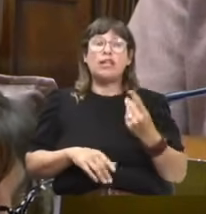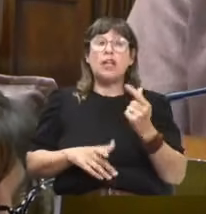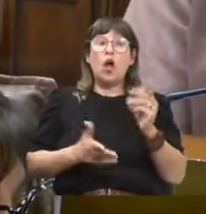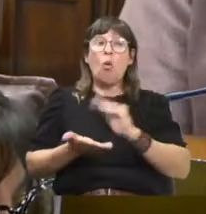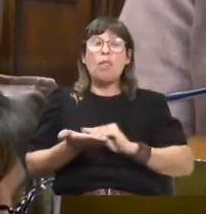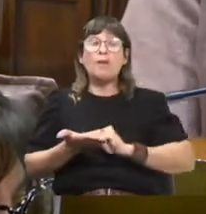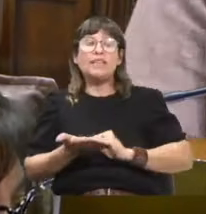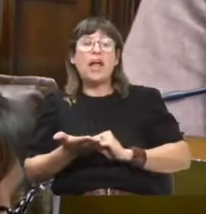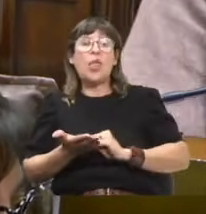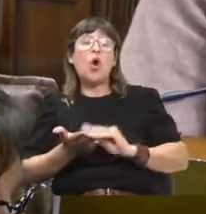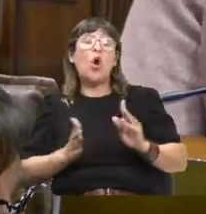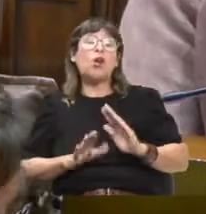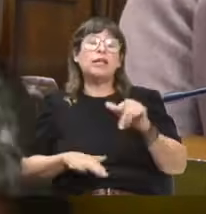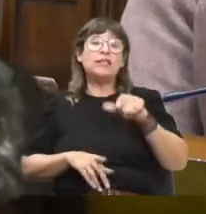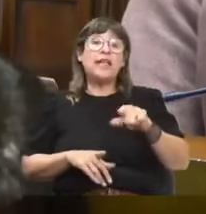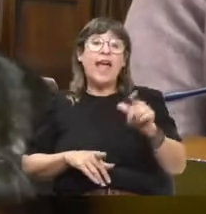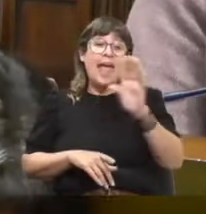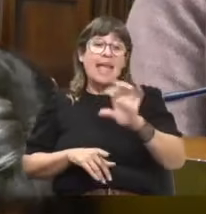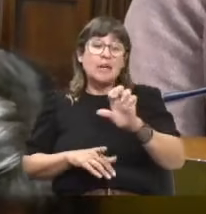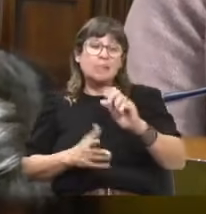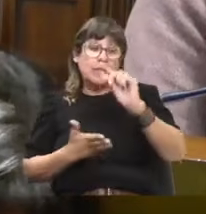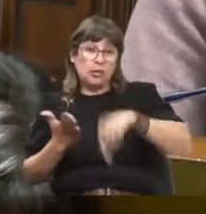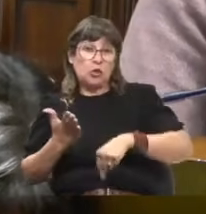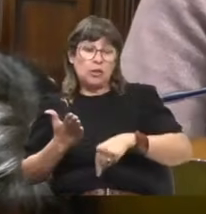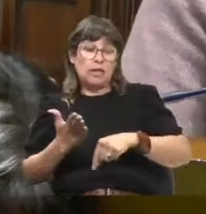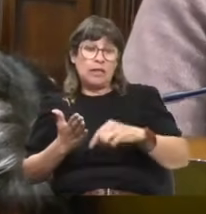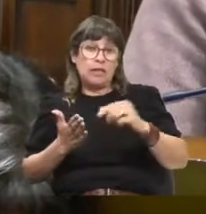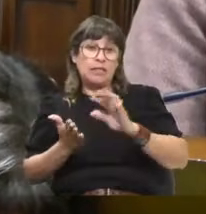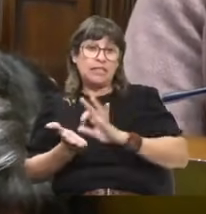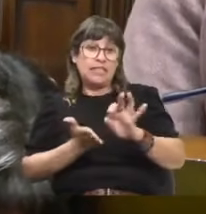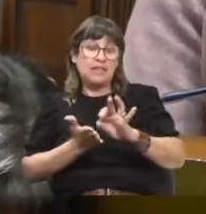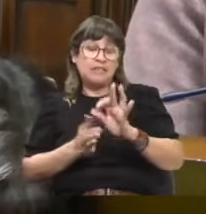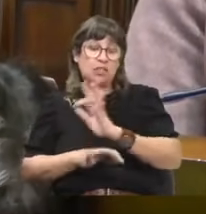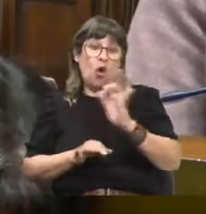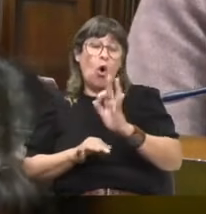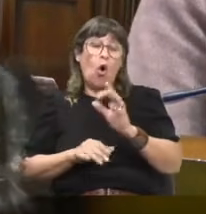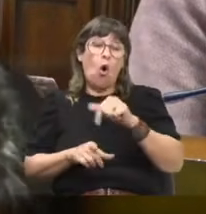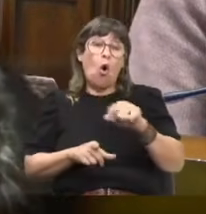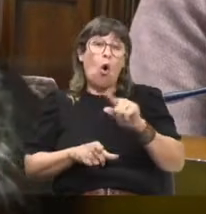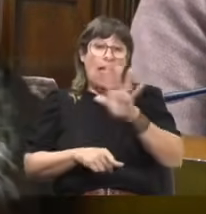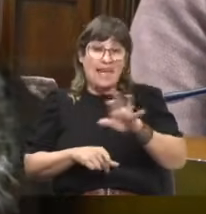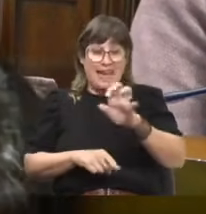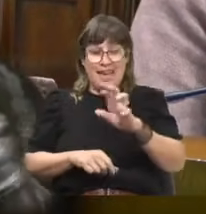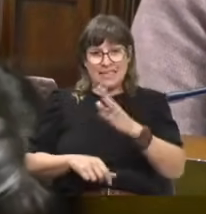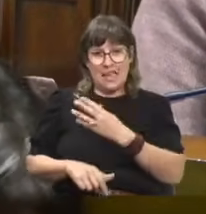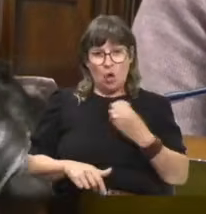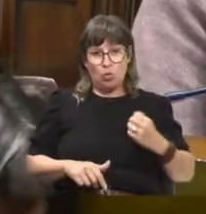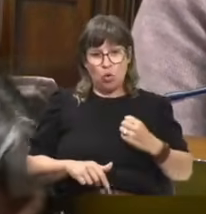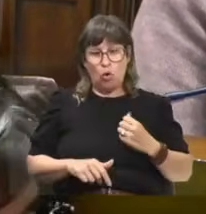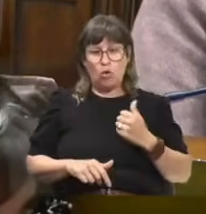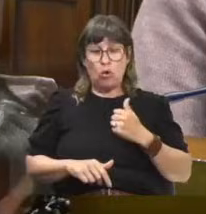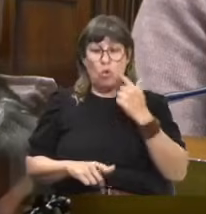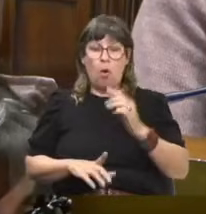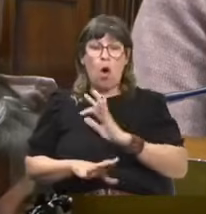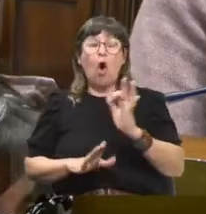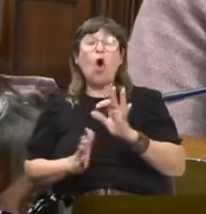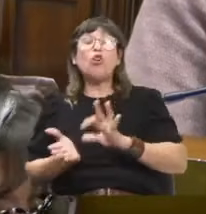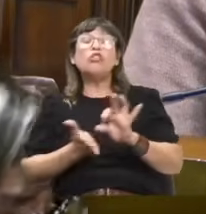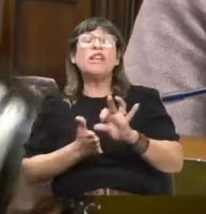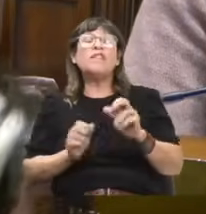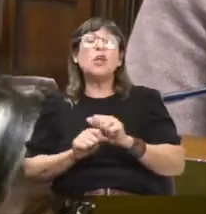empleadores en empresas que contratan obras o suministros en el ente autónomo o servicio